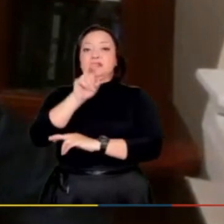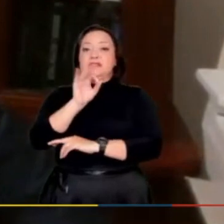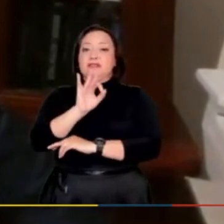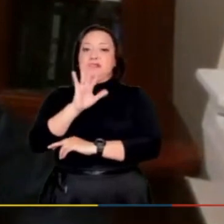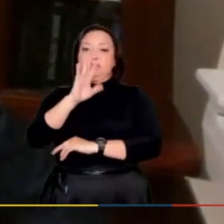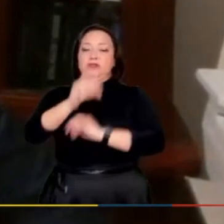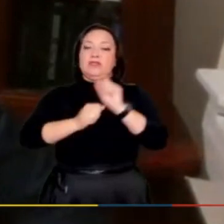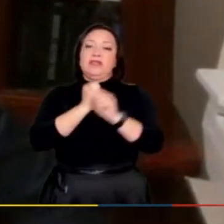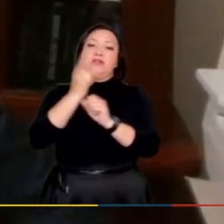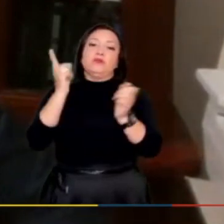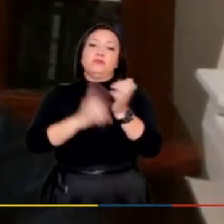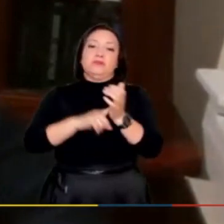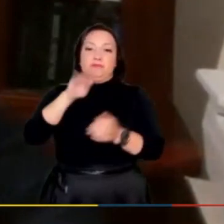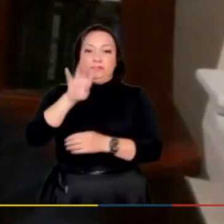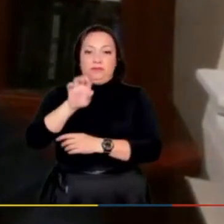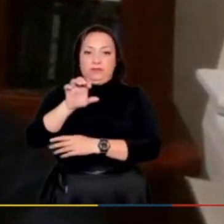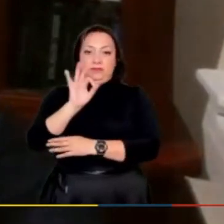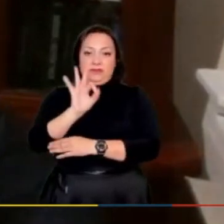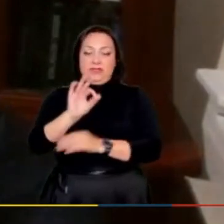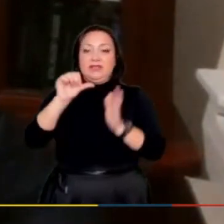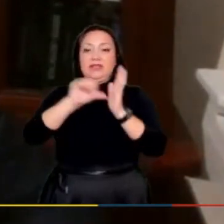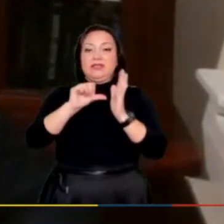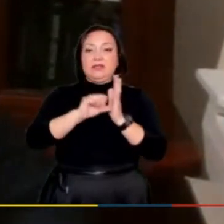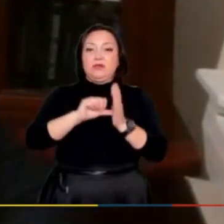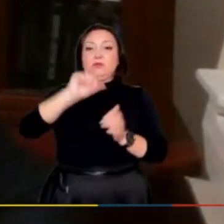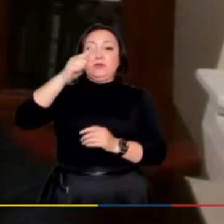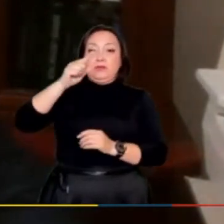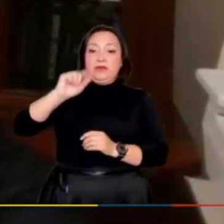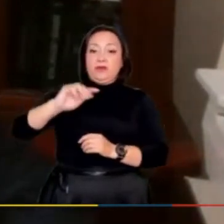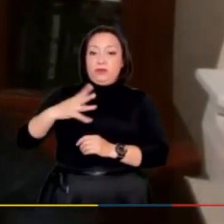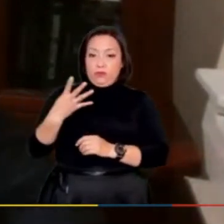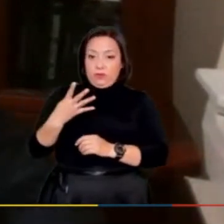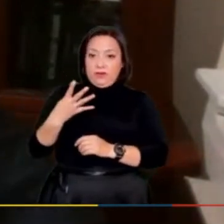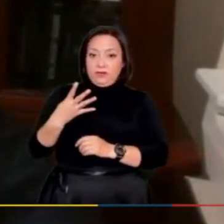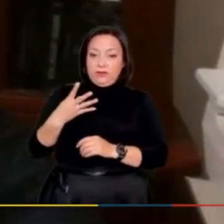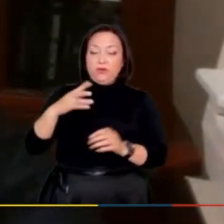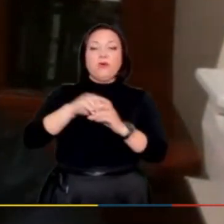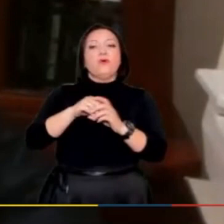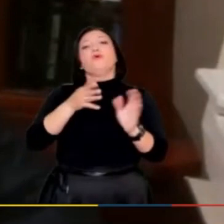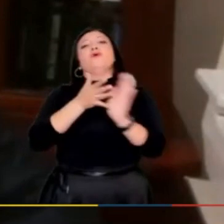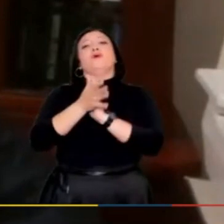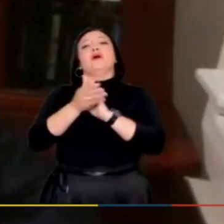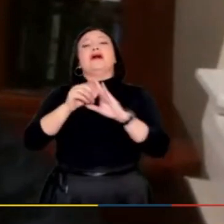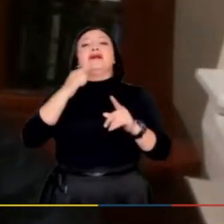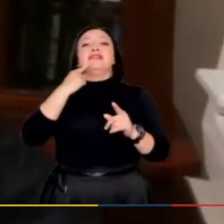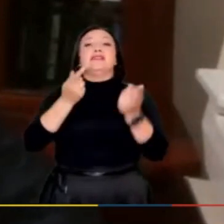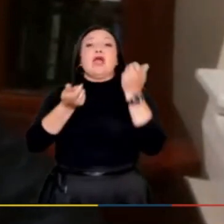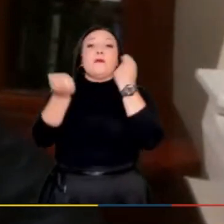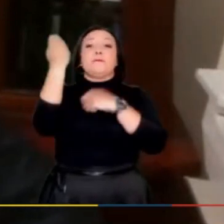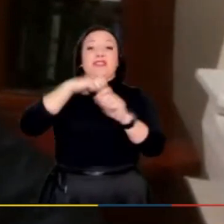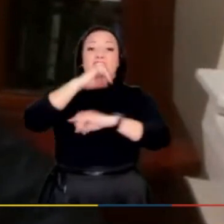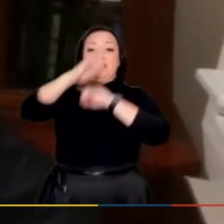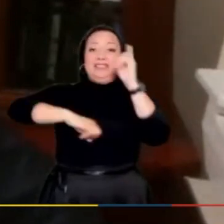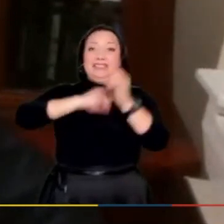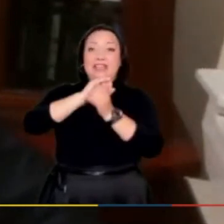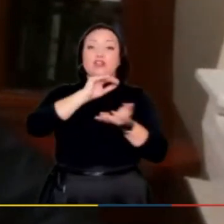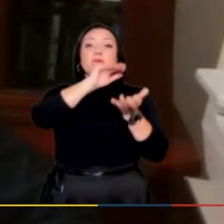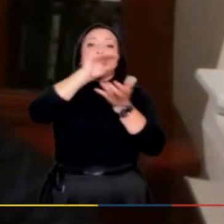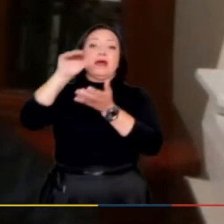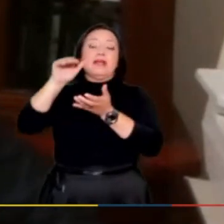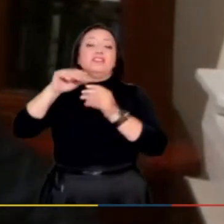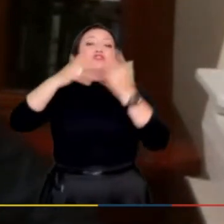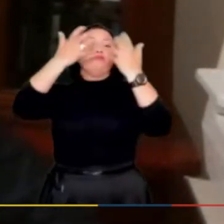93, en sus artículos primero y cuarto, que establece que las exportaciones son operaciones de cambio y